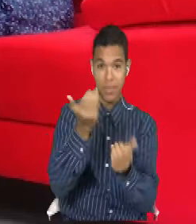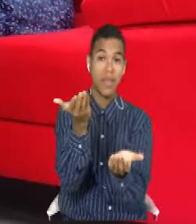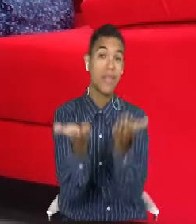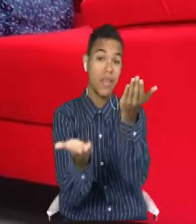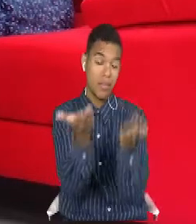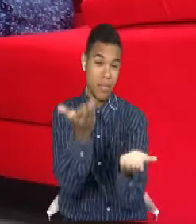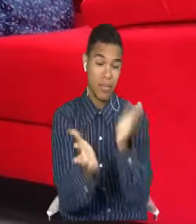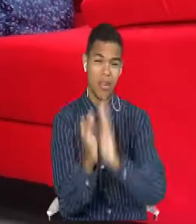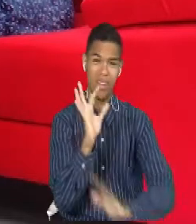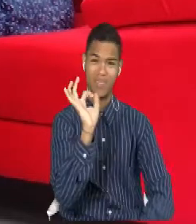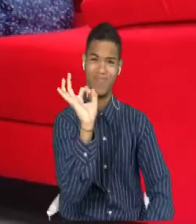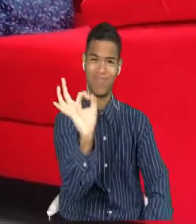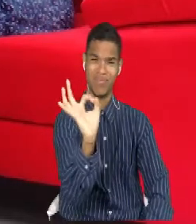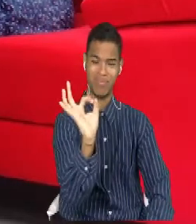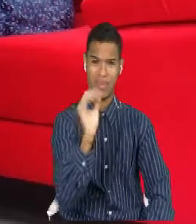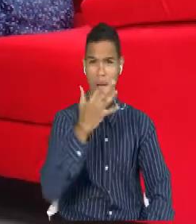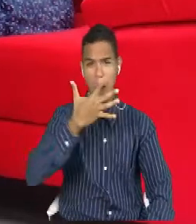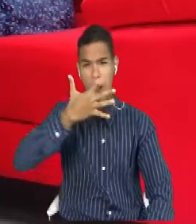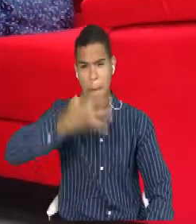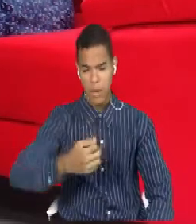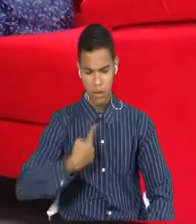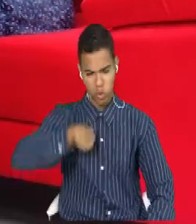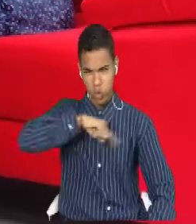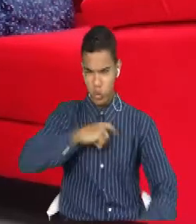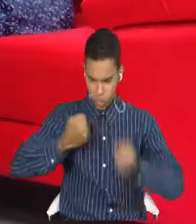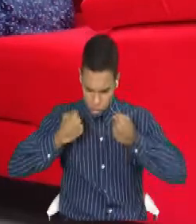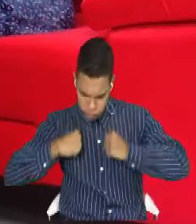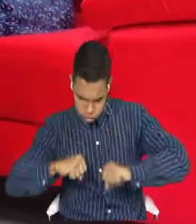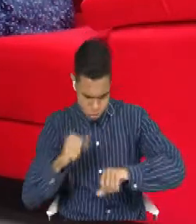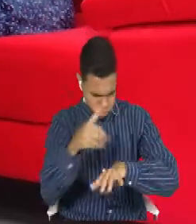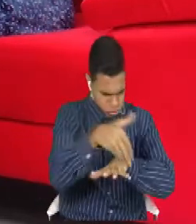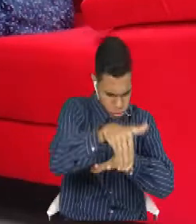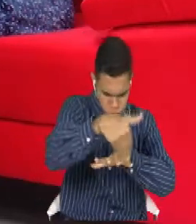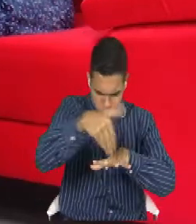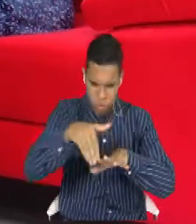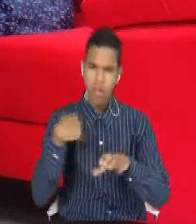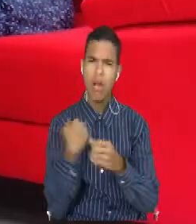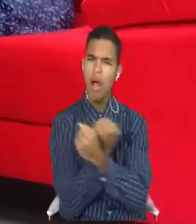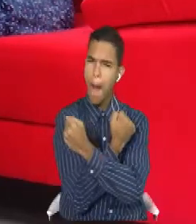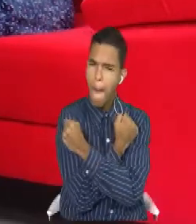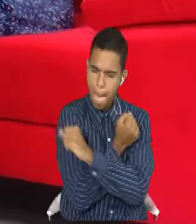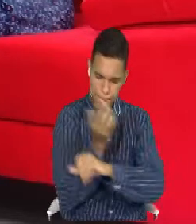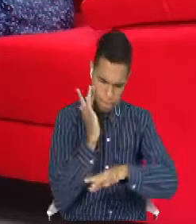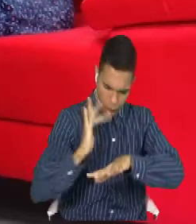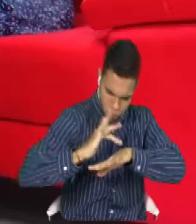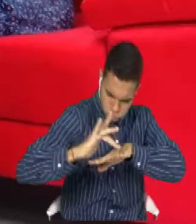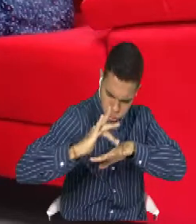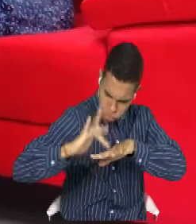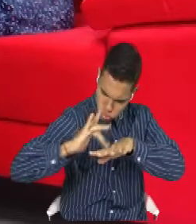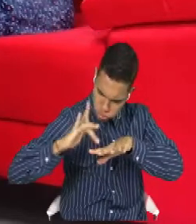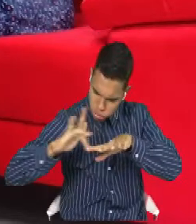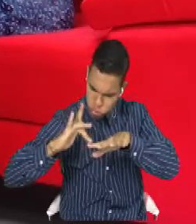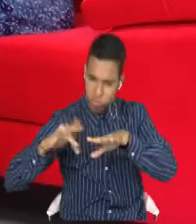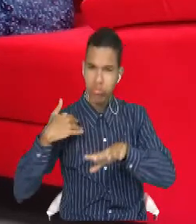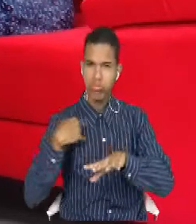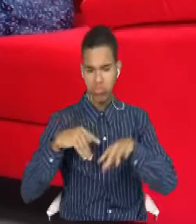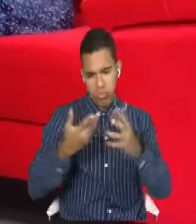la calidad y la entrega y la disposición de cada una de las manicuristas con el amor tan impresionante que hacen las